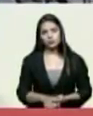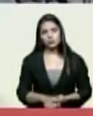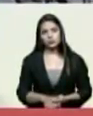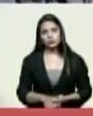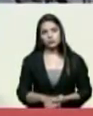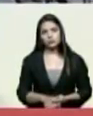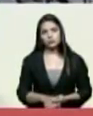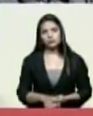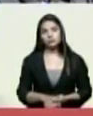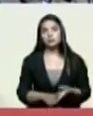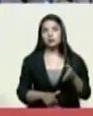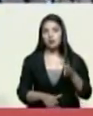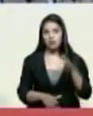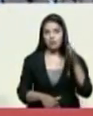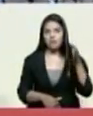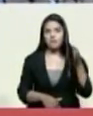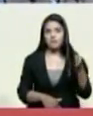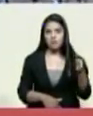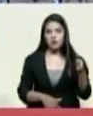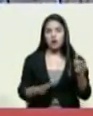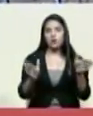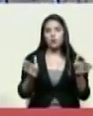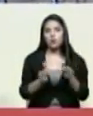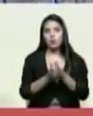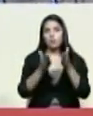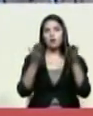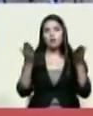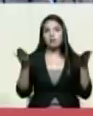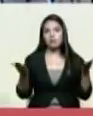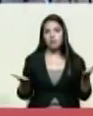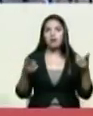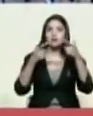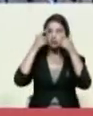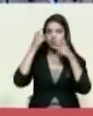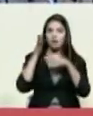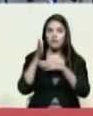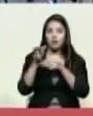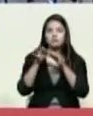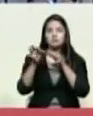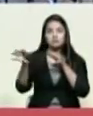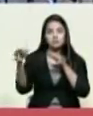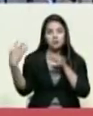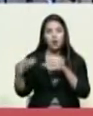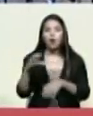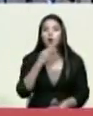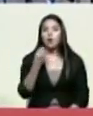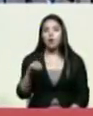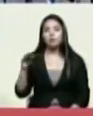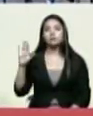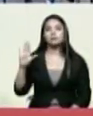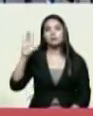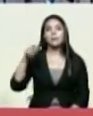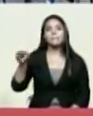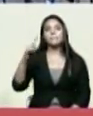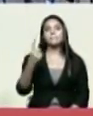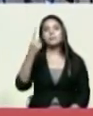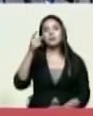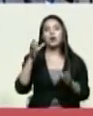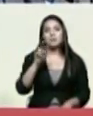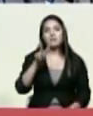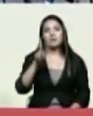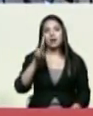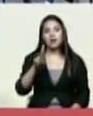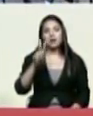Y para allá fue a parar en Cumaná, fue a parar el comandante Chávez, y por allá, siendo un muchacho, juramentó la primera célula de lo que era el